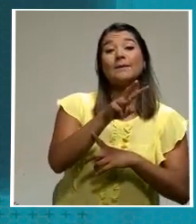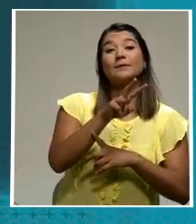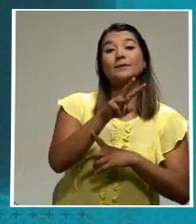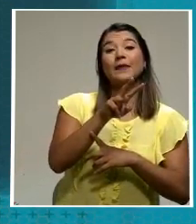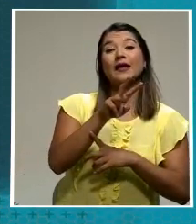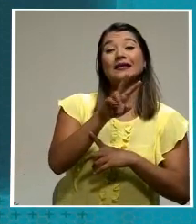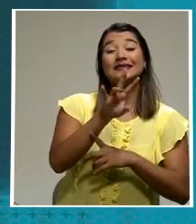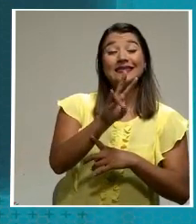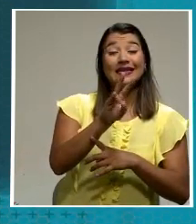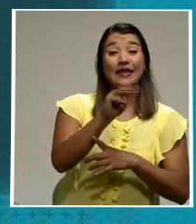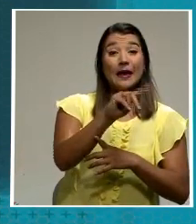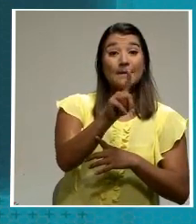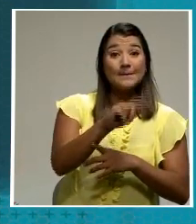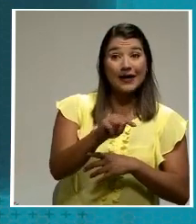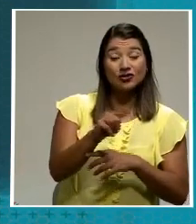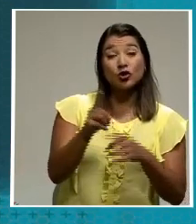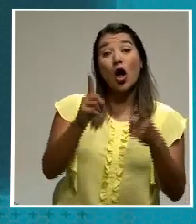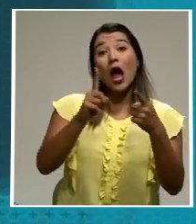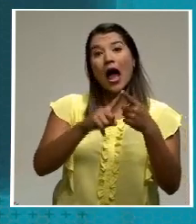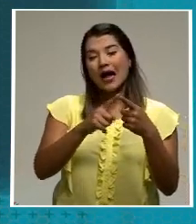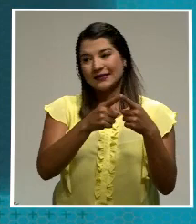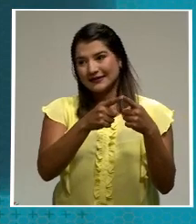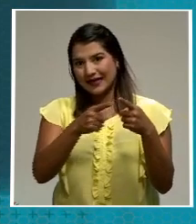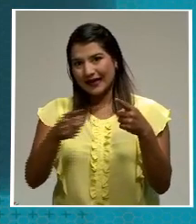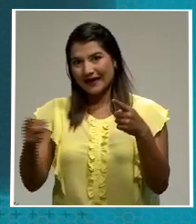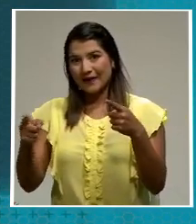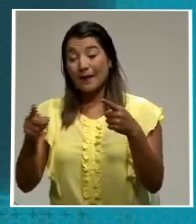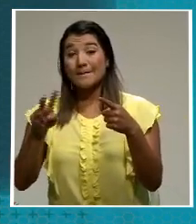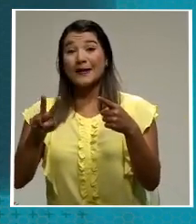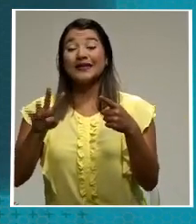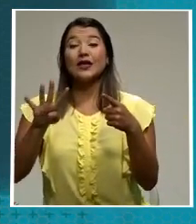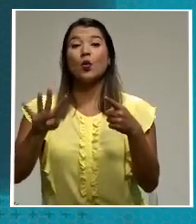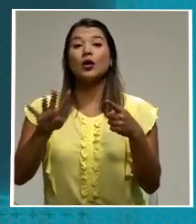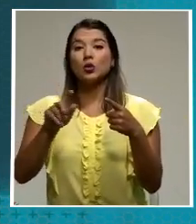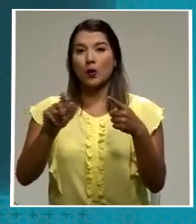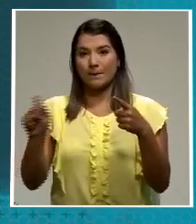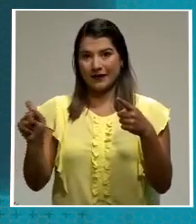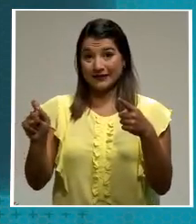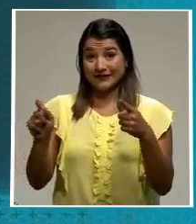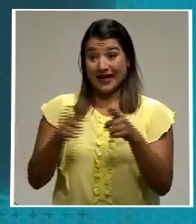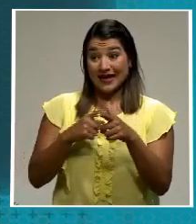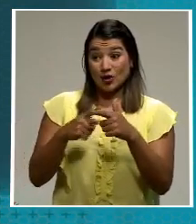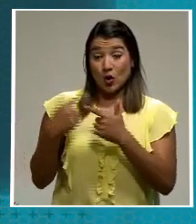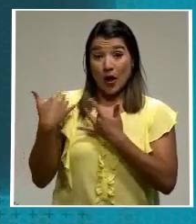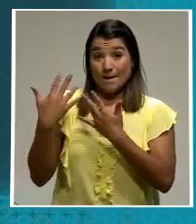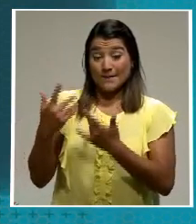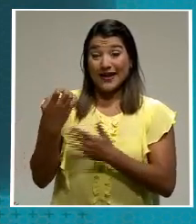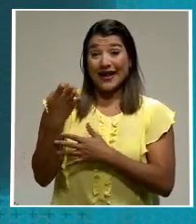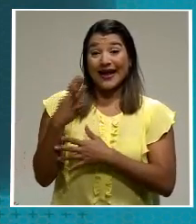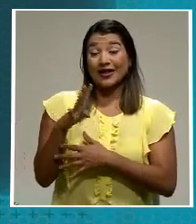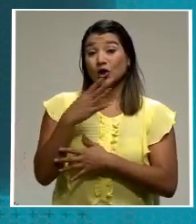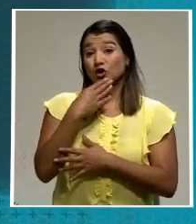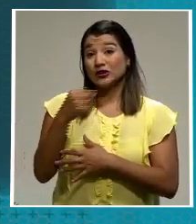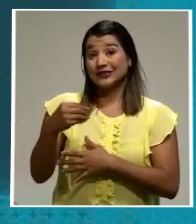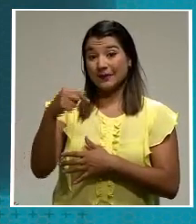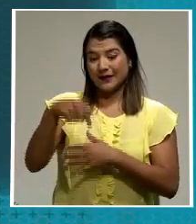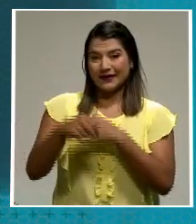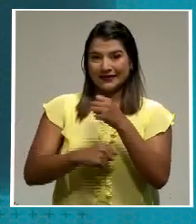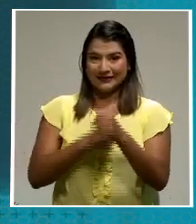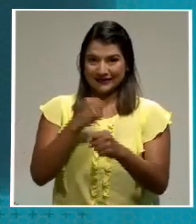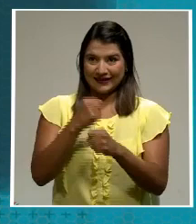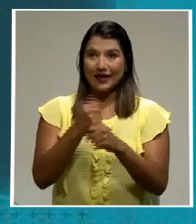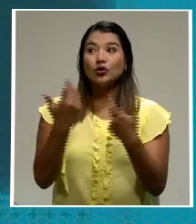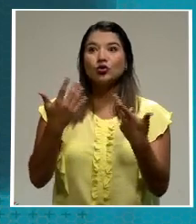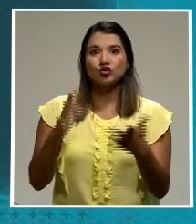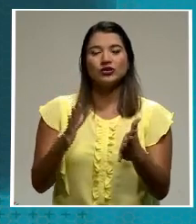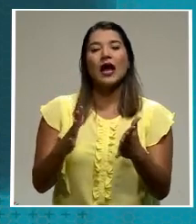se contrate un nuevo proveedor. Y se espera que sea el 14 de diciembre de este año cuando se dé la notificación de este nuevo